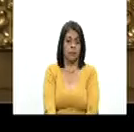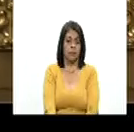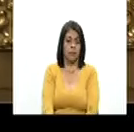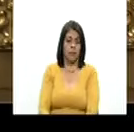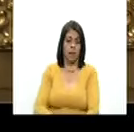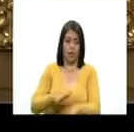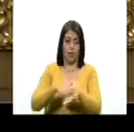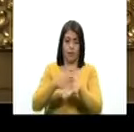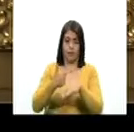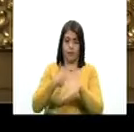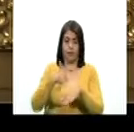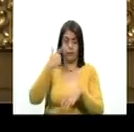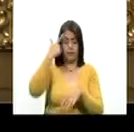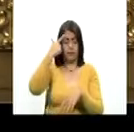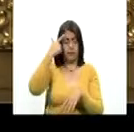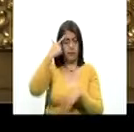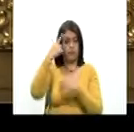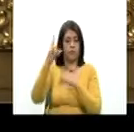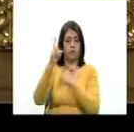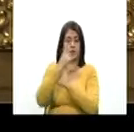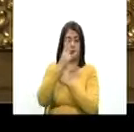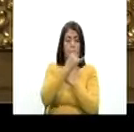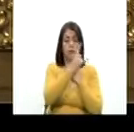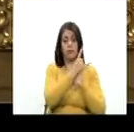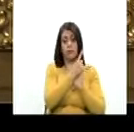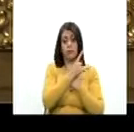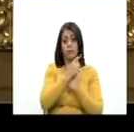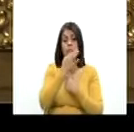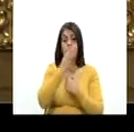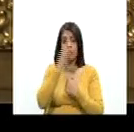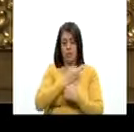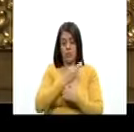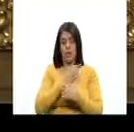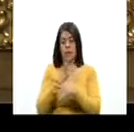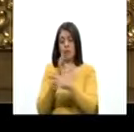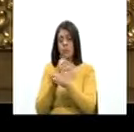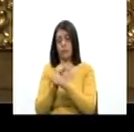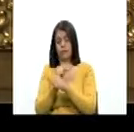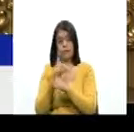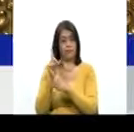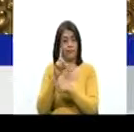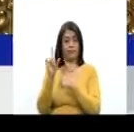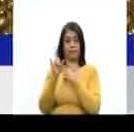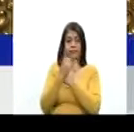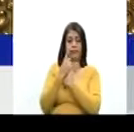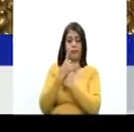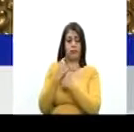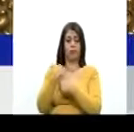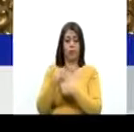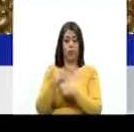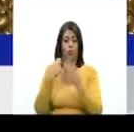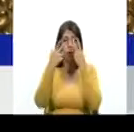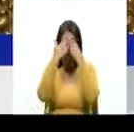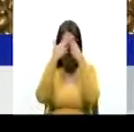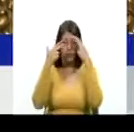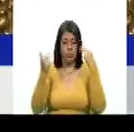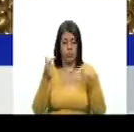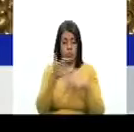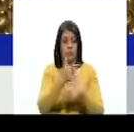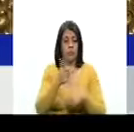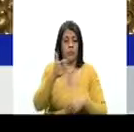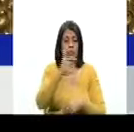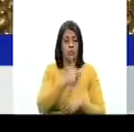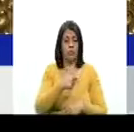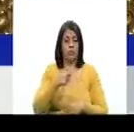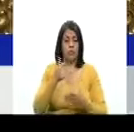Porque yo sé lo que es estar engañado, uno piensa que está con la verdad. Yo, inocentemente, y lo busquen, búsquenlo,